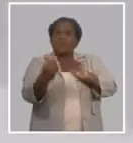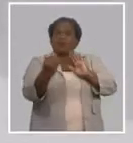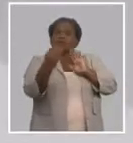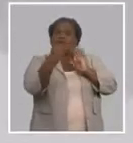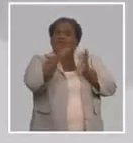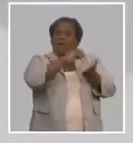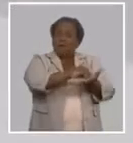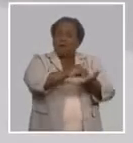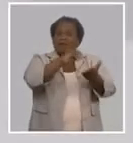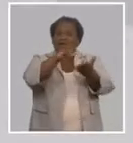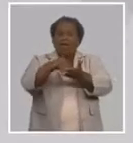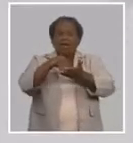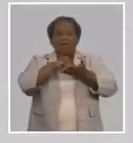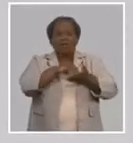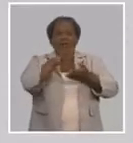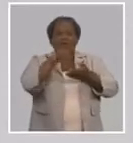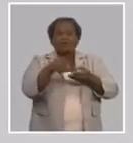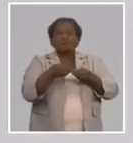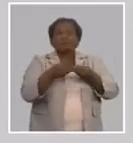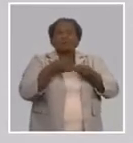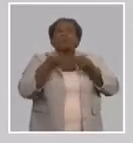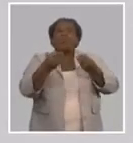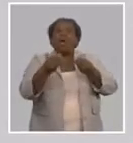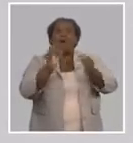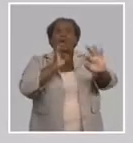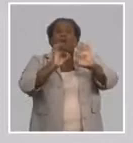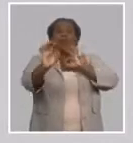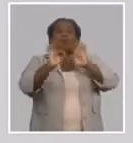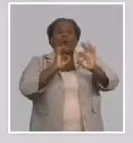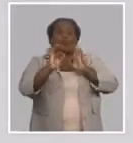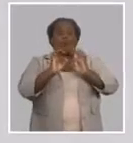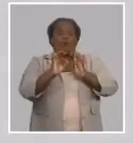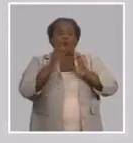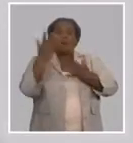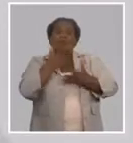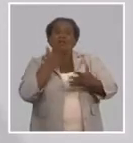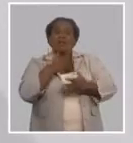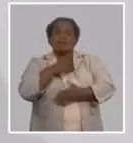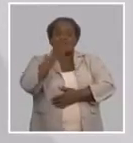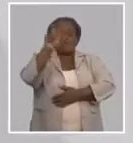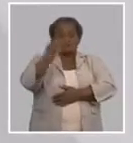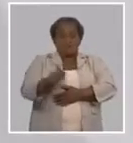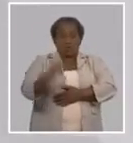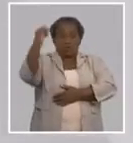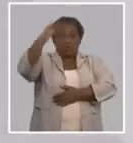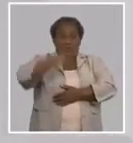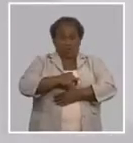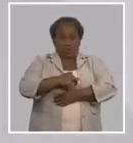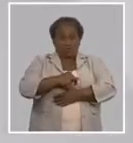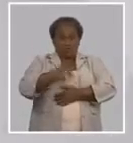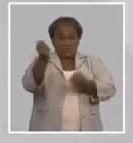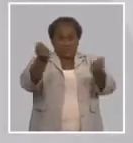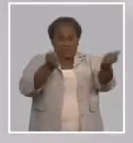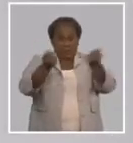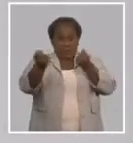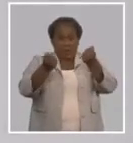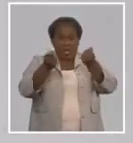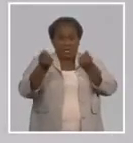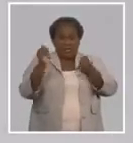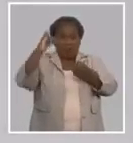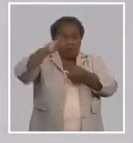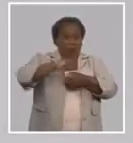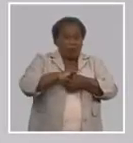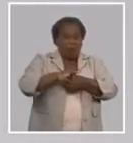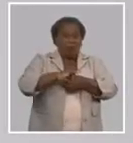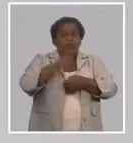y por supuesto garantiza la protección de pasajeros tripulantes y trabajadores en general